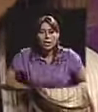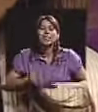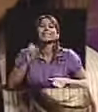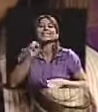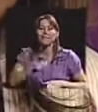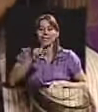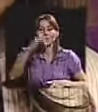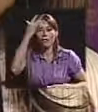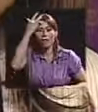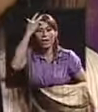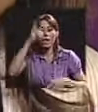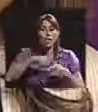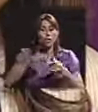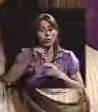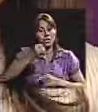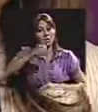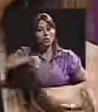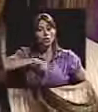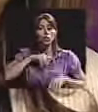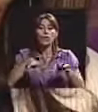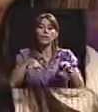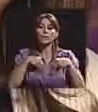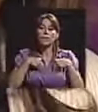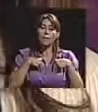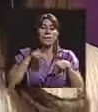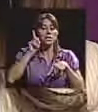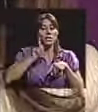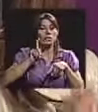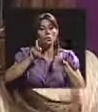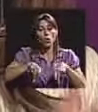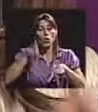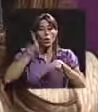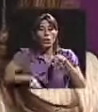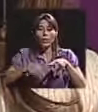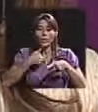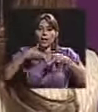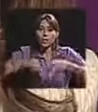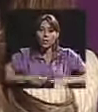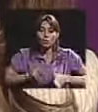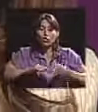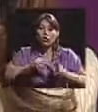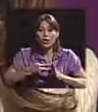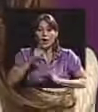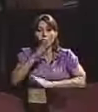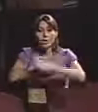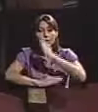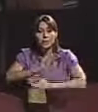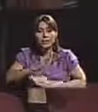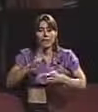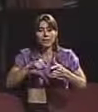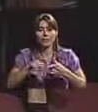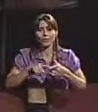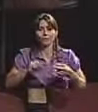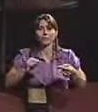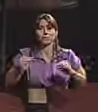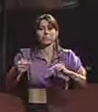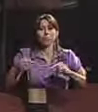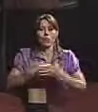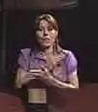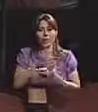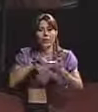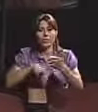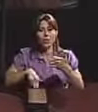infertilidad es discapacidad, entonces estamos retrocediendo y lo que nos viene a decir la nueva convención y los nuevos paradigmas